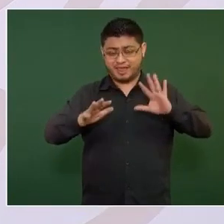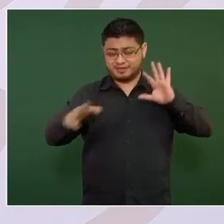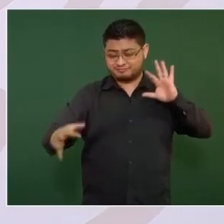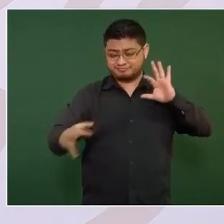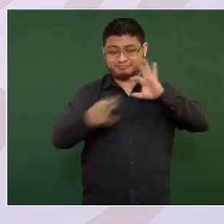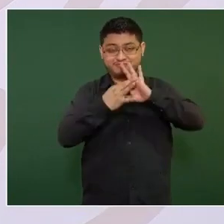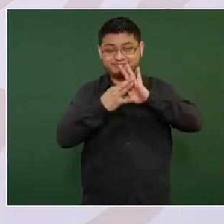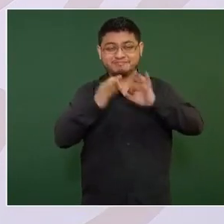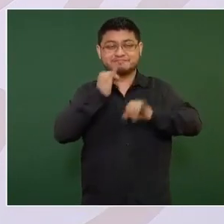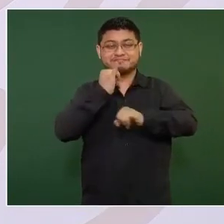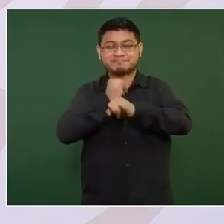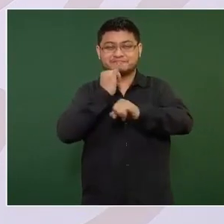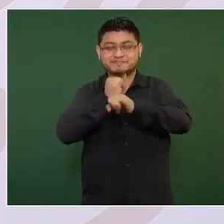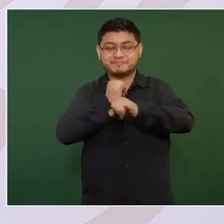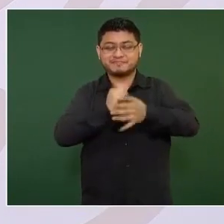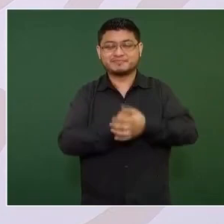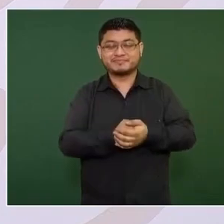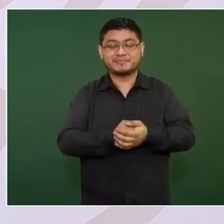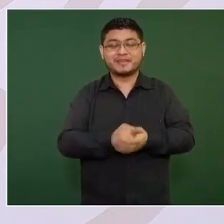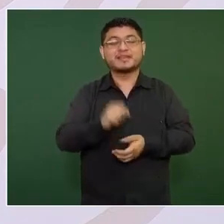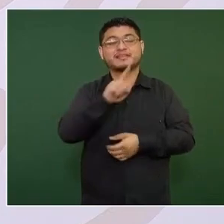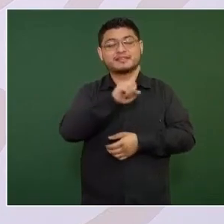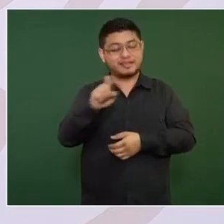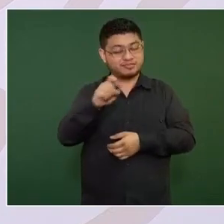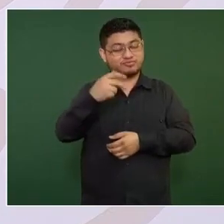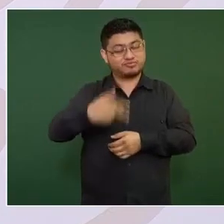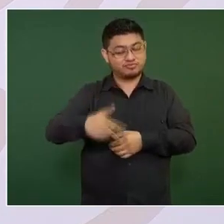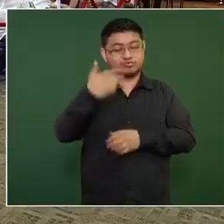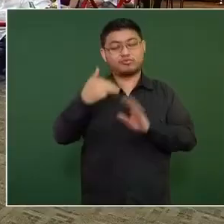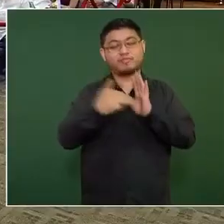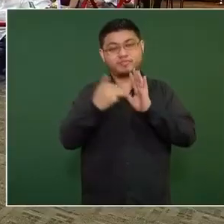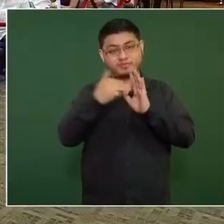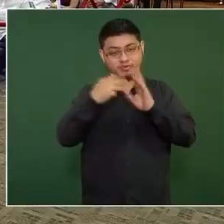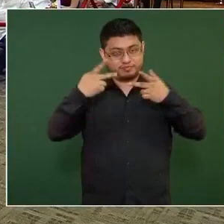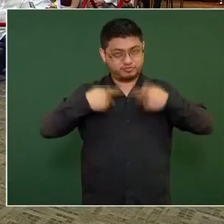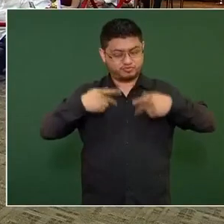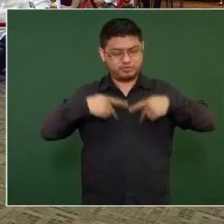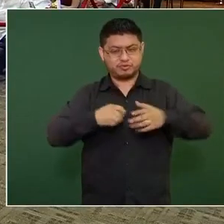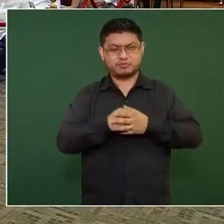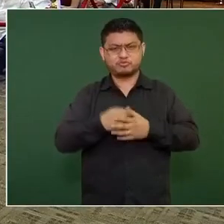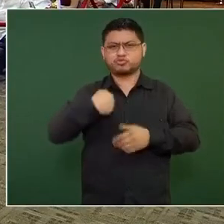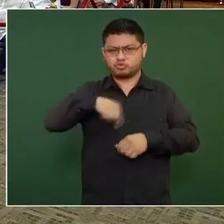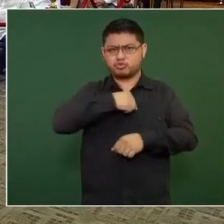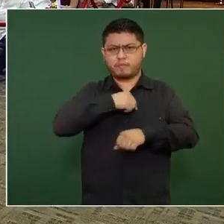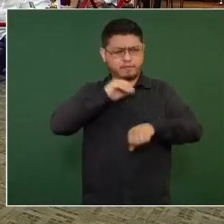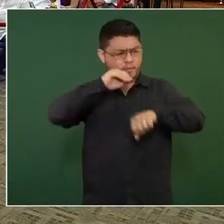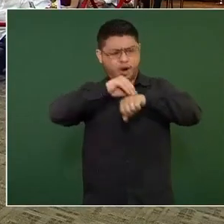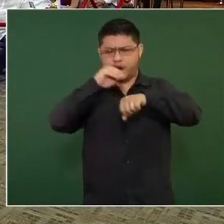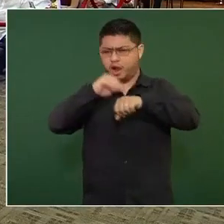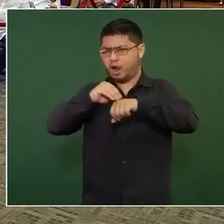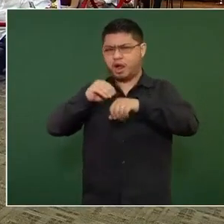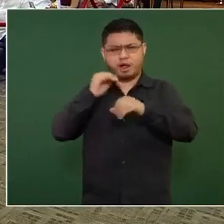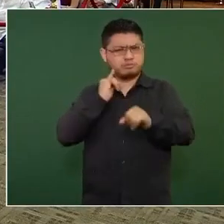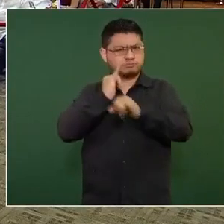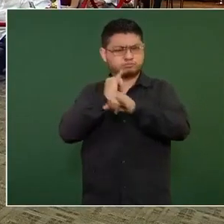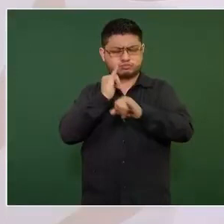conectarse, 118 millones de habitantes. Estamos instalando fibra óptica y